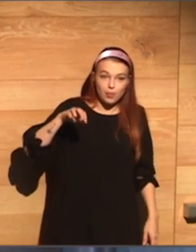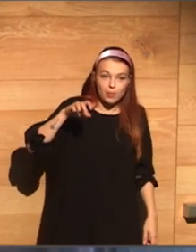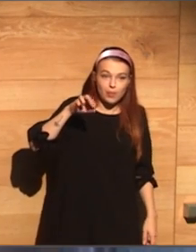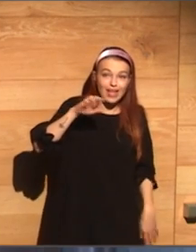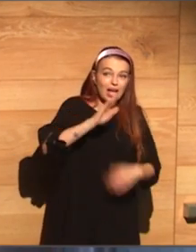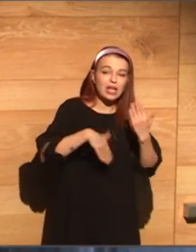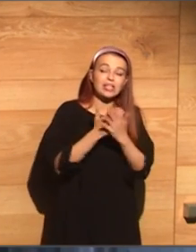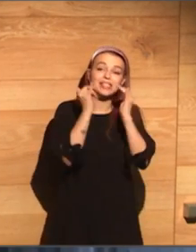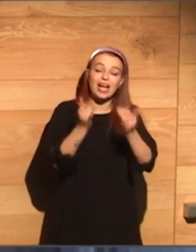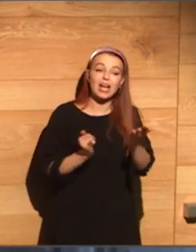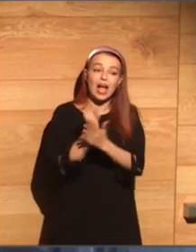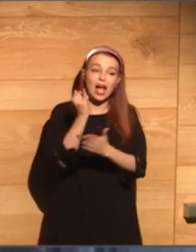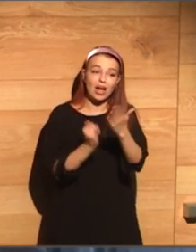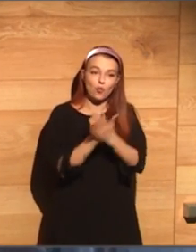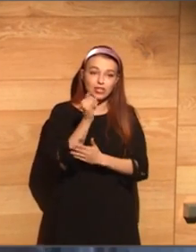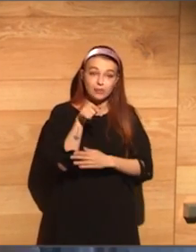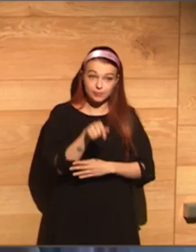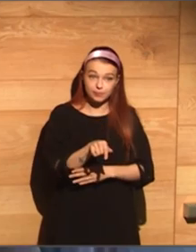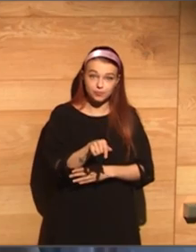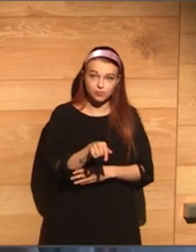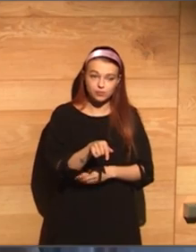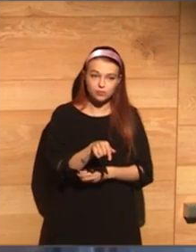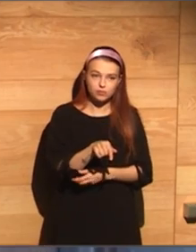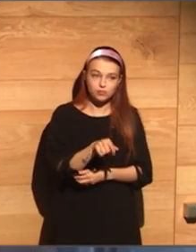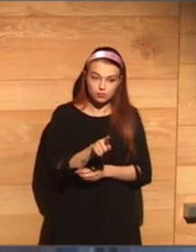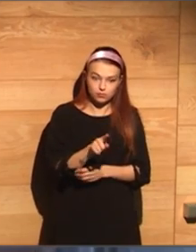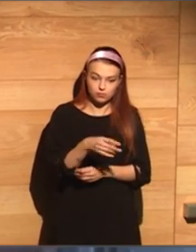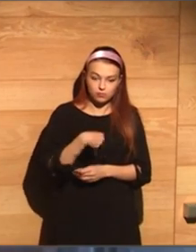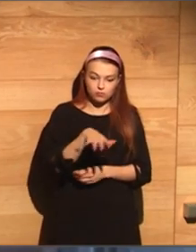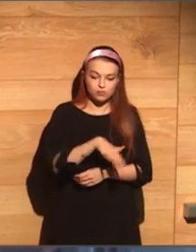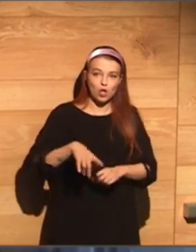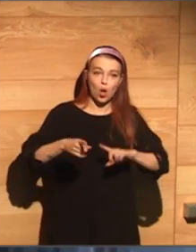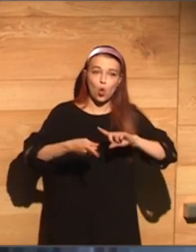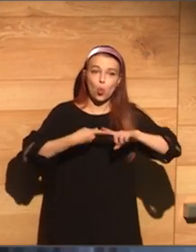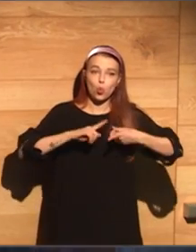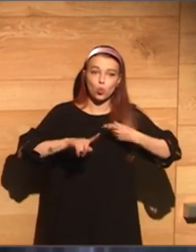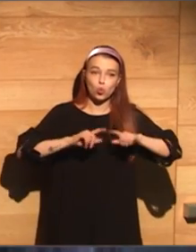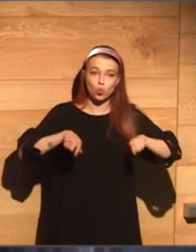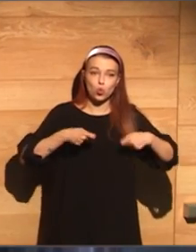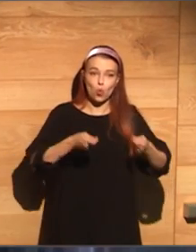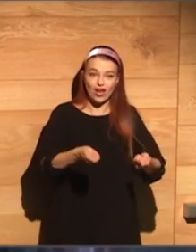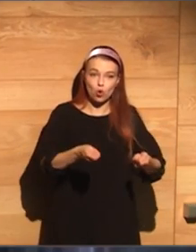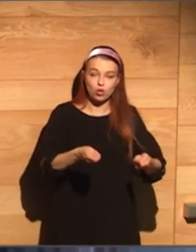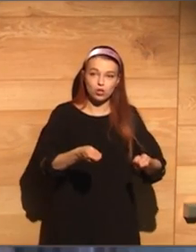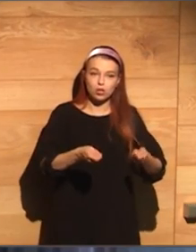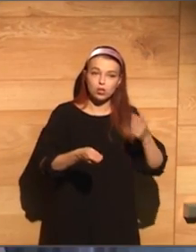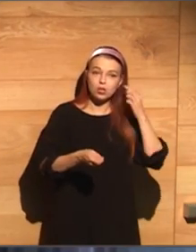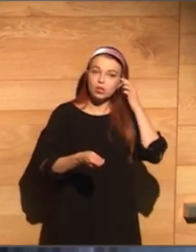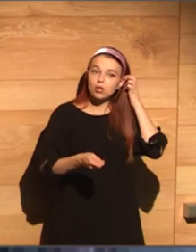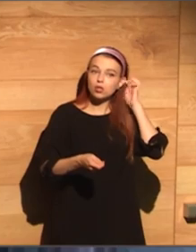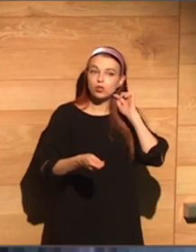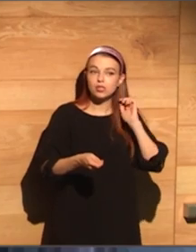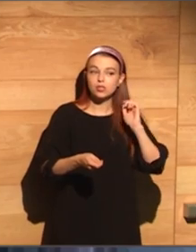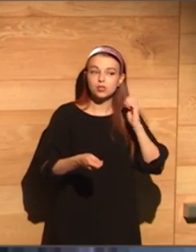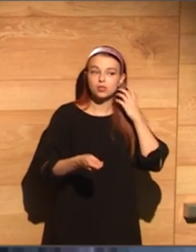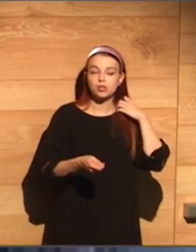de la huerta, y allí es donde se lleva a cabo el duelo, que además está considerando a la señora al otro